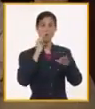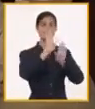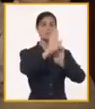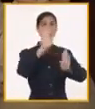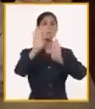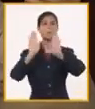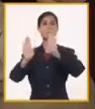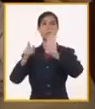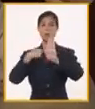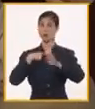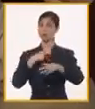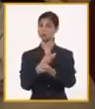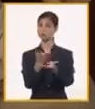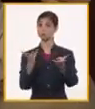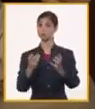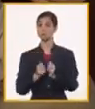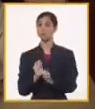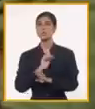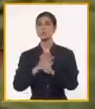otro,